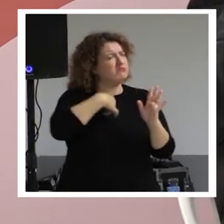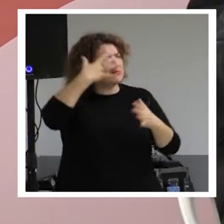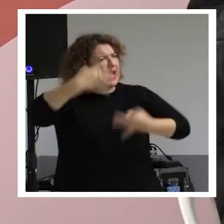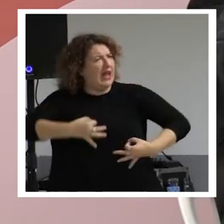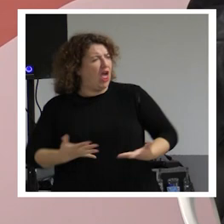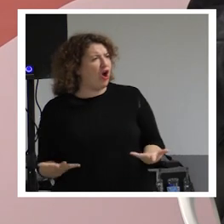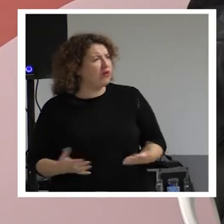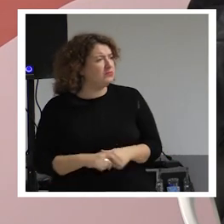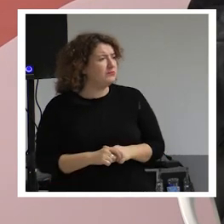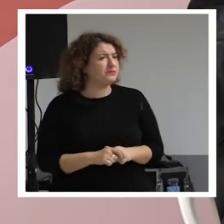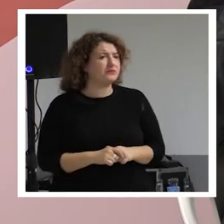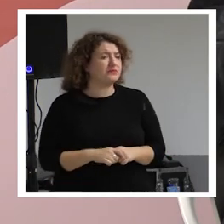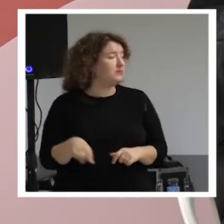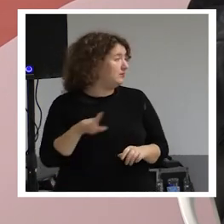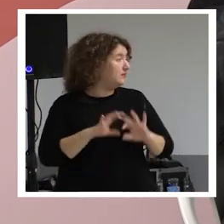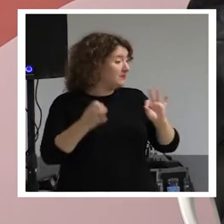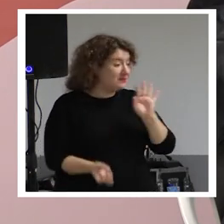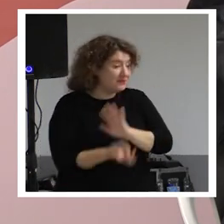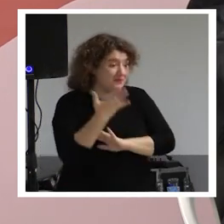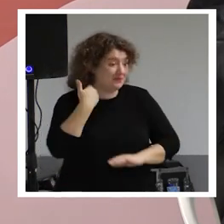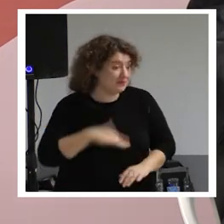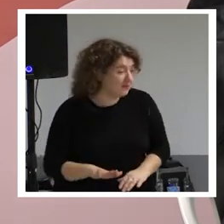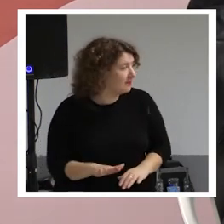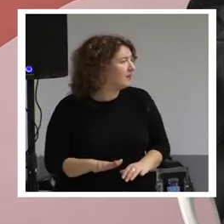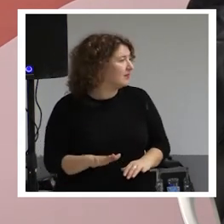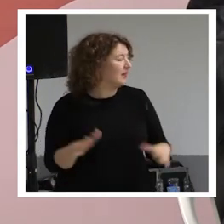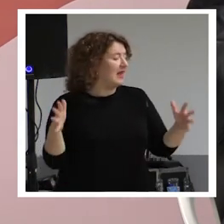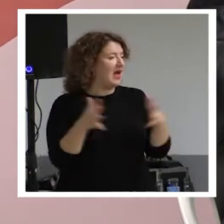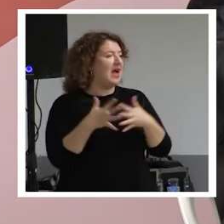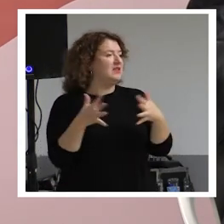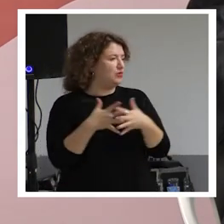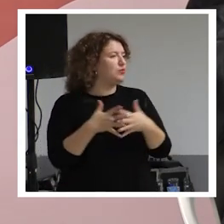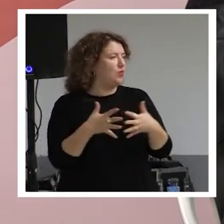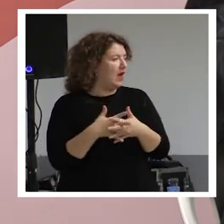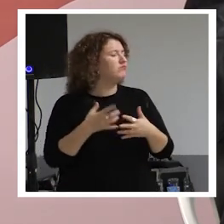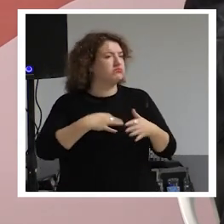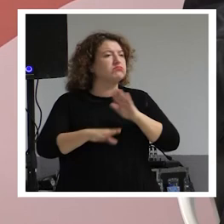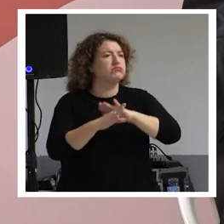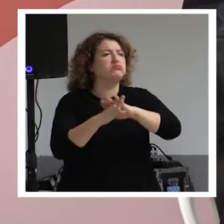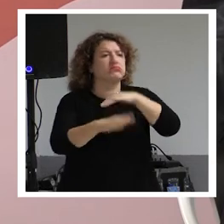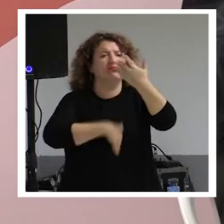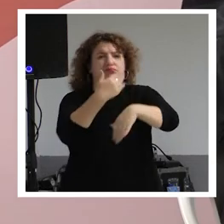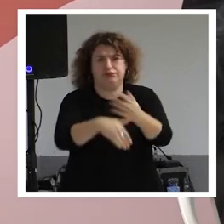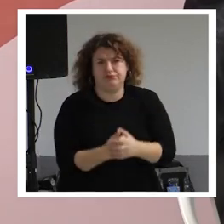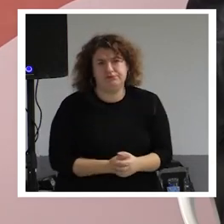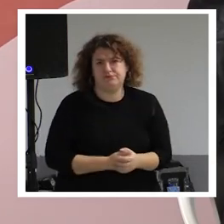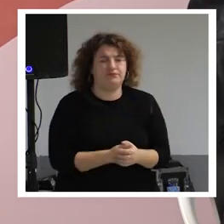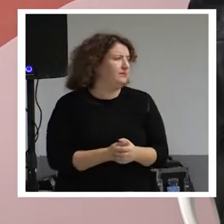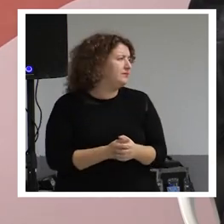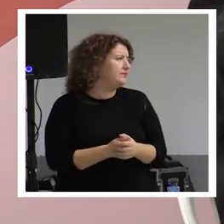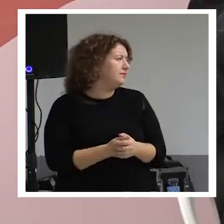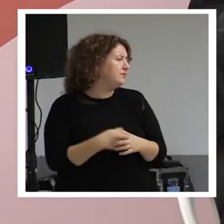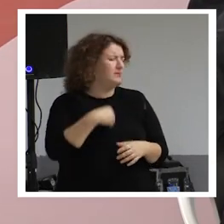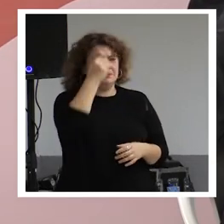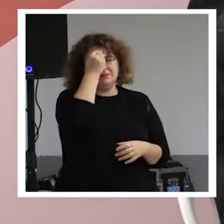hacia arriba En el caso del frente amplio este se necesita activistas y se necesita gente que crean el proyecto pero lo cierto